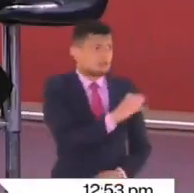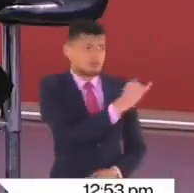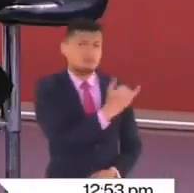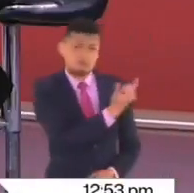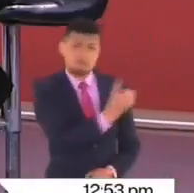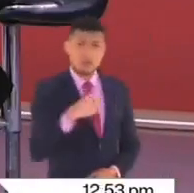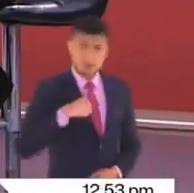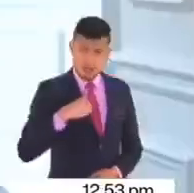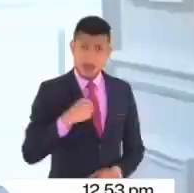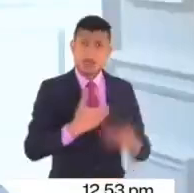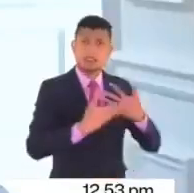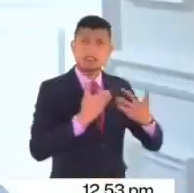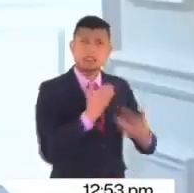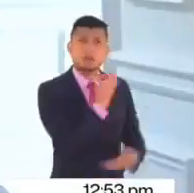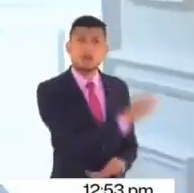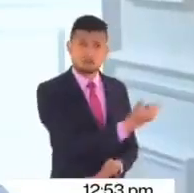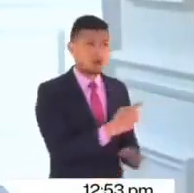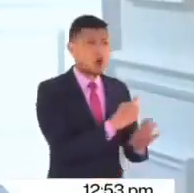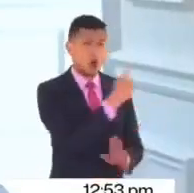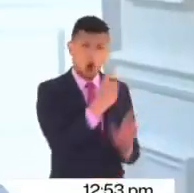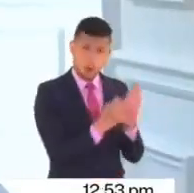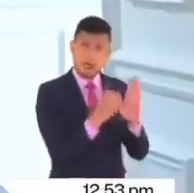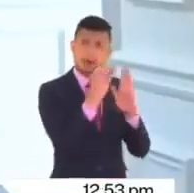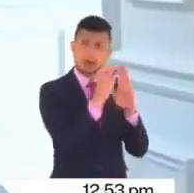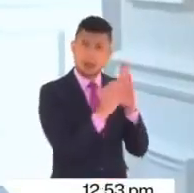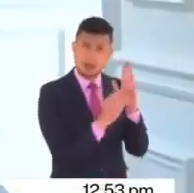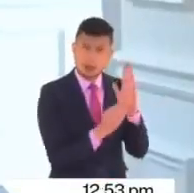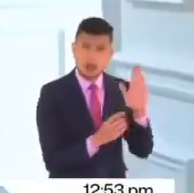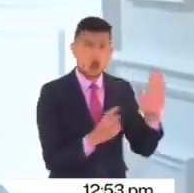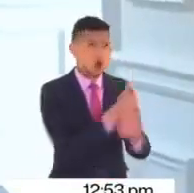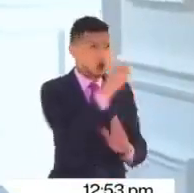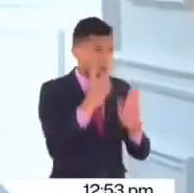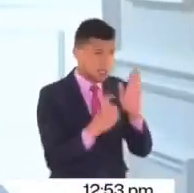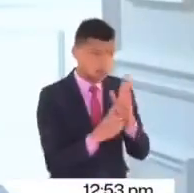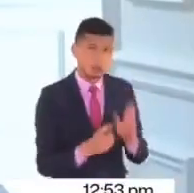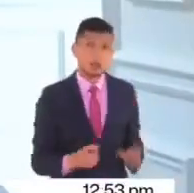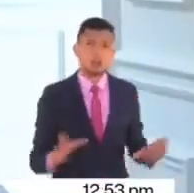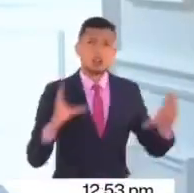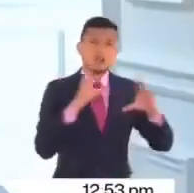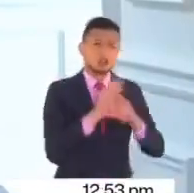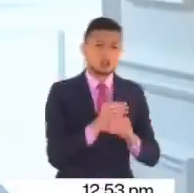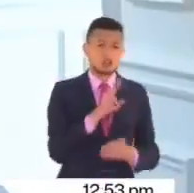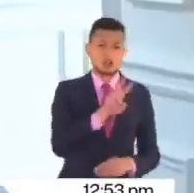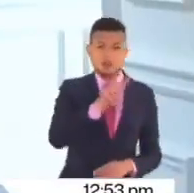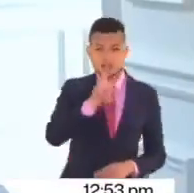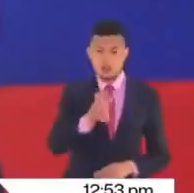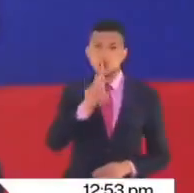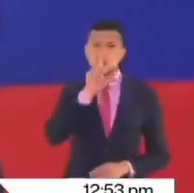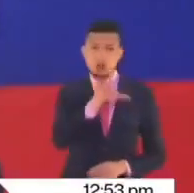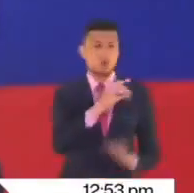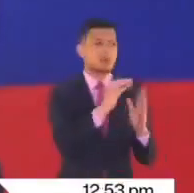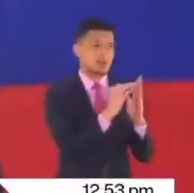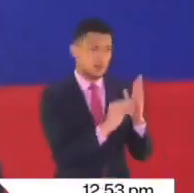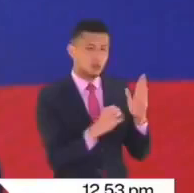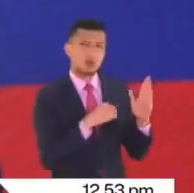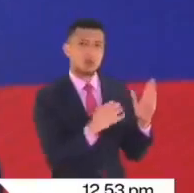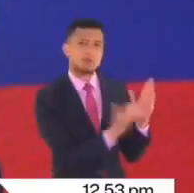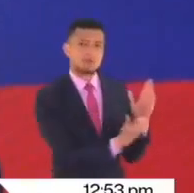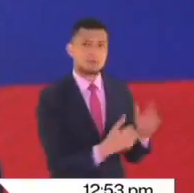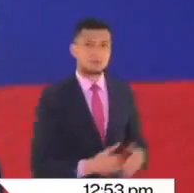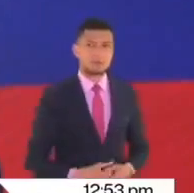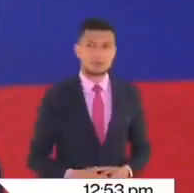Ellos tienen en su sistema, son los datos de la noche del 28 de julio. Vladimir